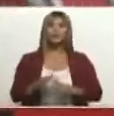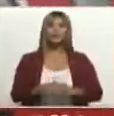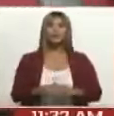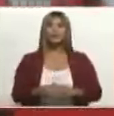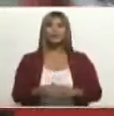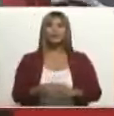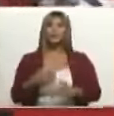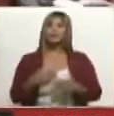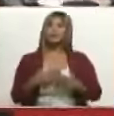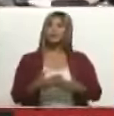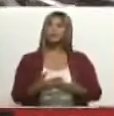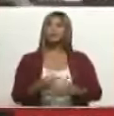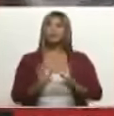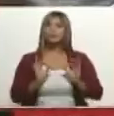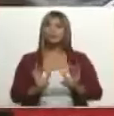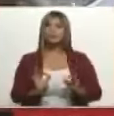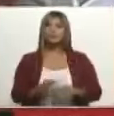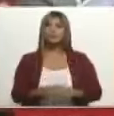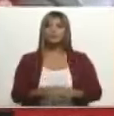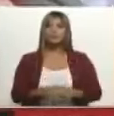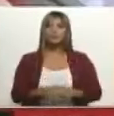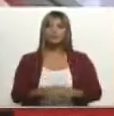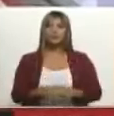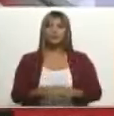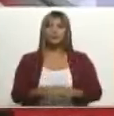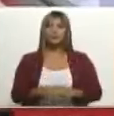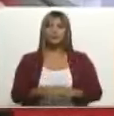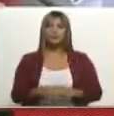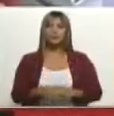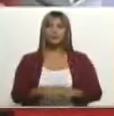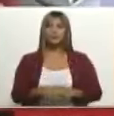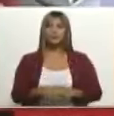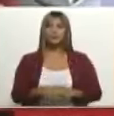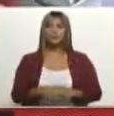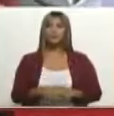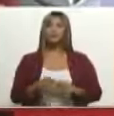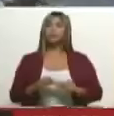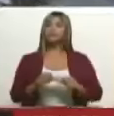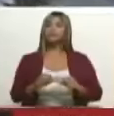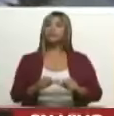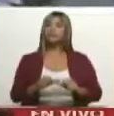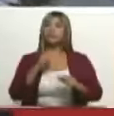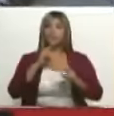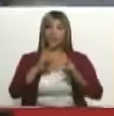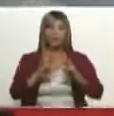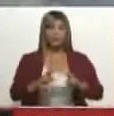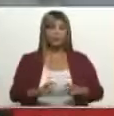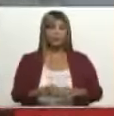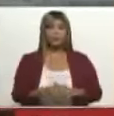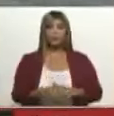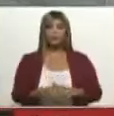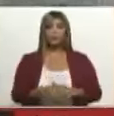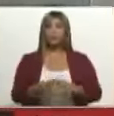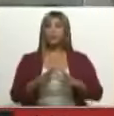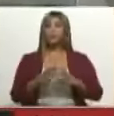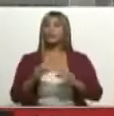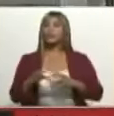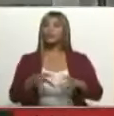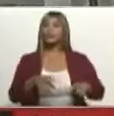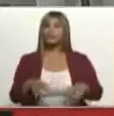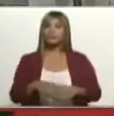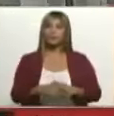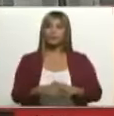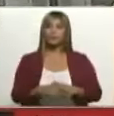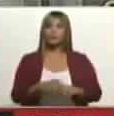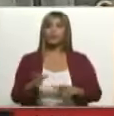para garantizar precisamente mantener a nuestros exploradores en todo el territorio,